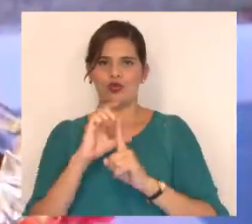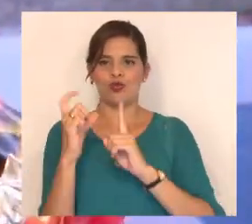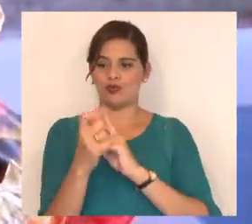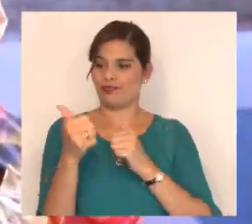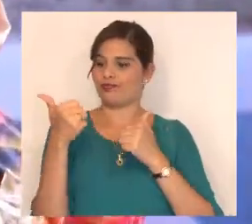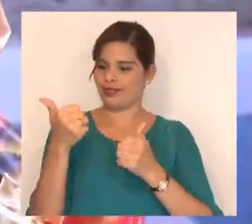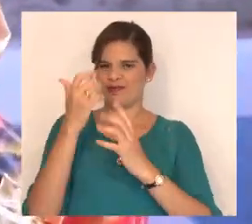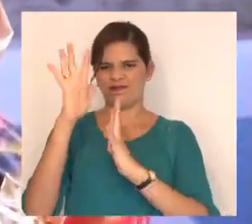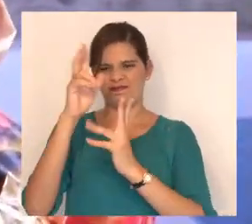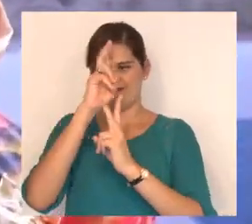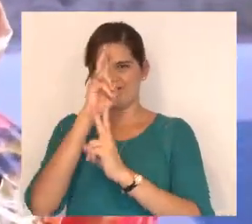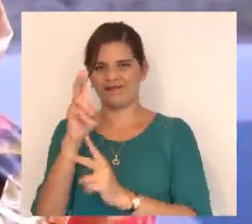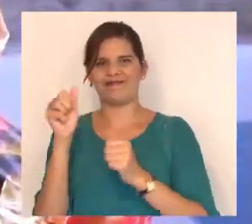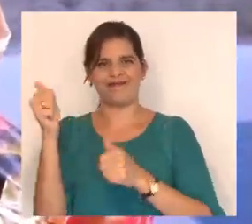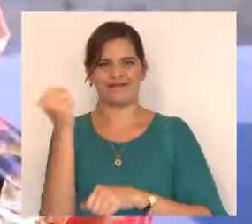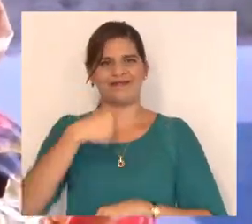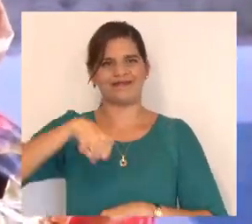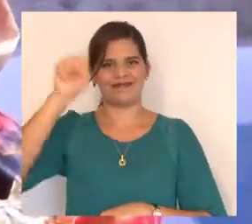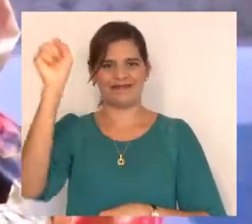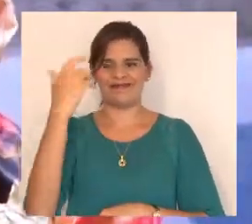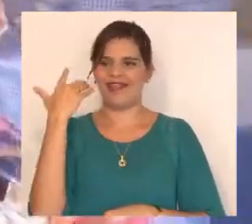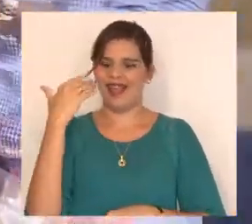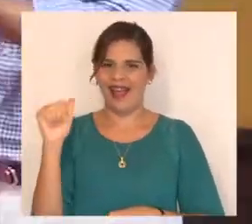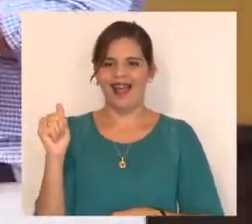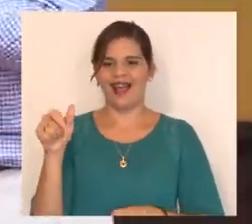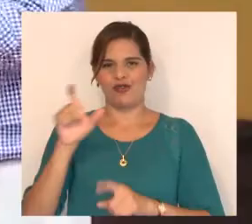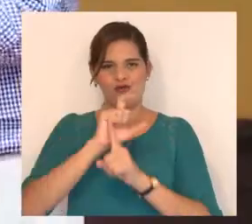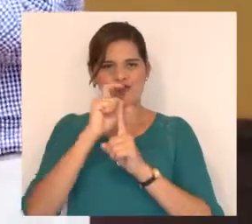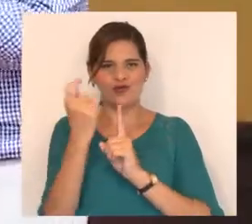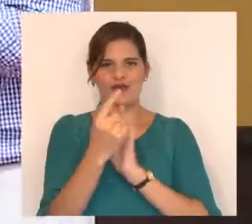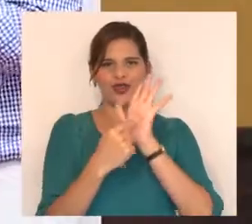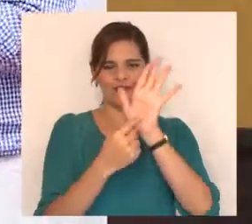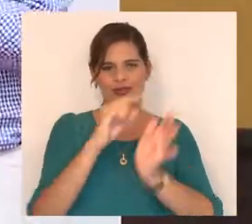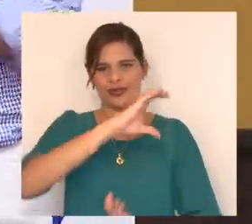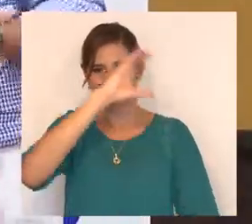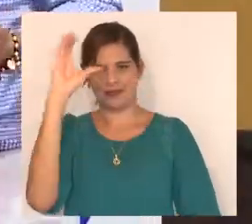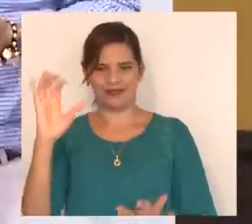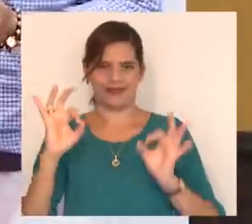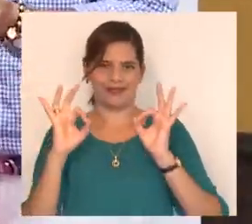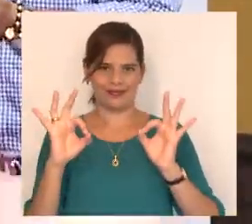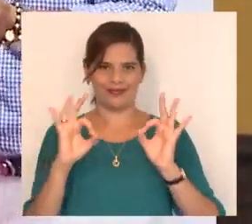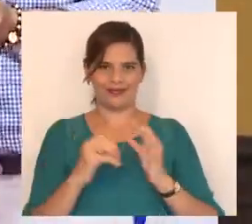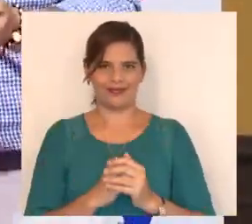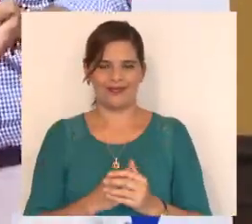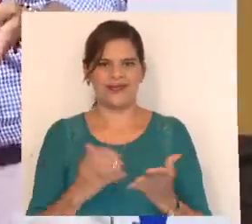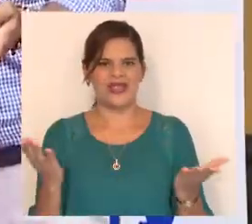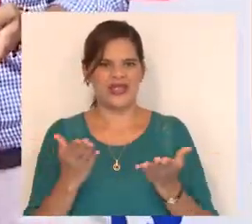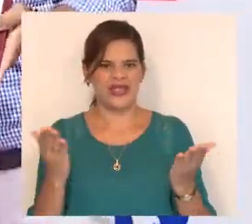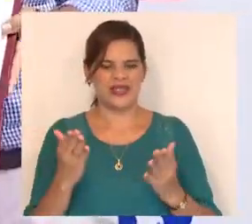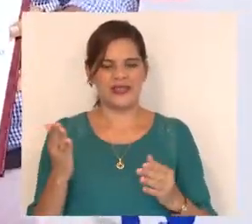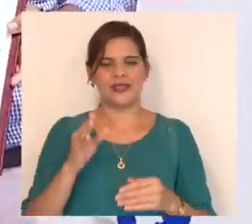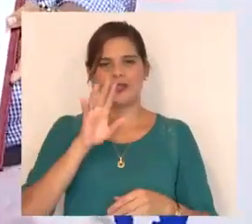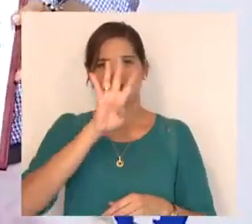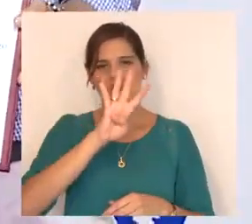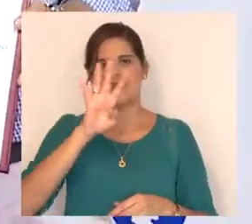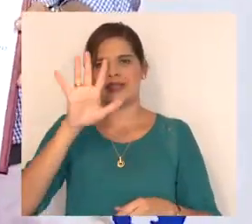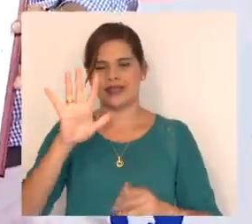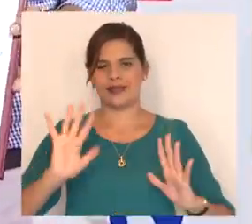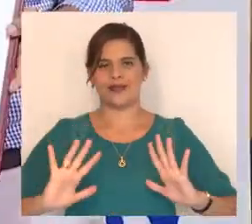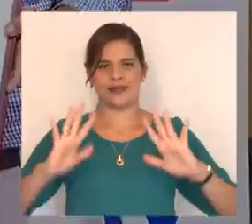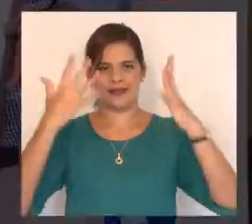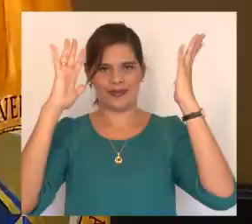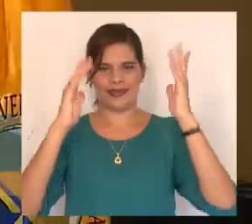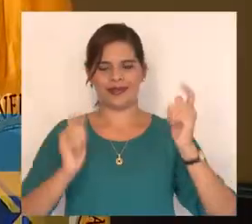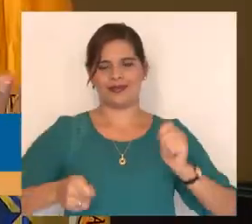promoción, difusión y preservación de las manifestaciones culturales del Caribe colombiano en la edición 45 del Festival Nacional